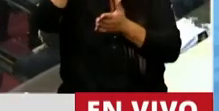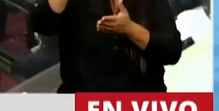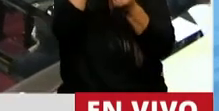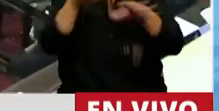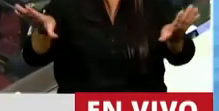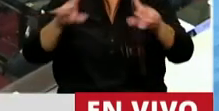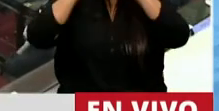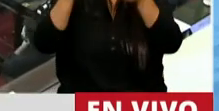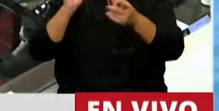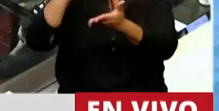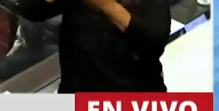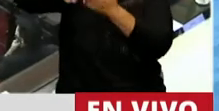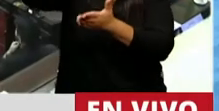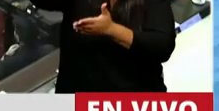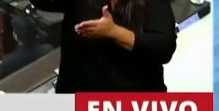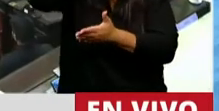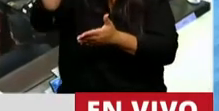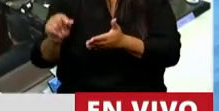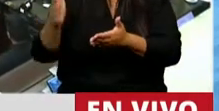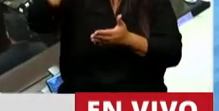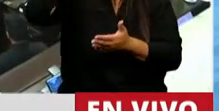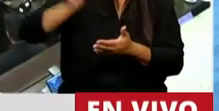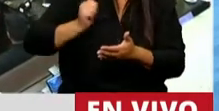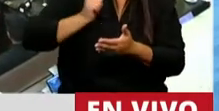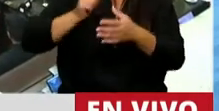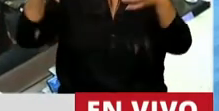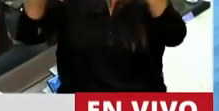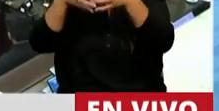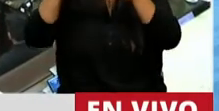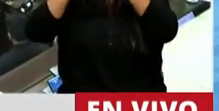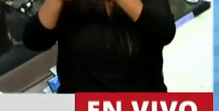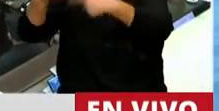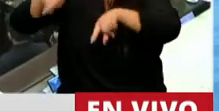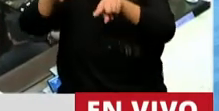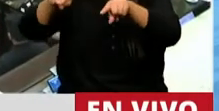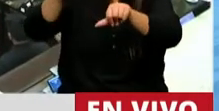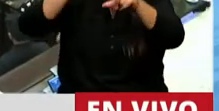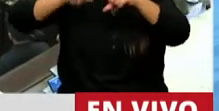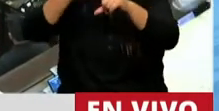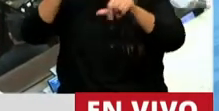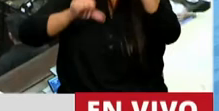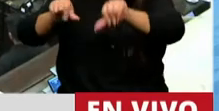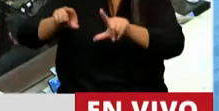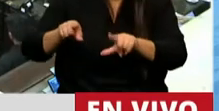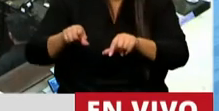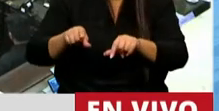fondos para la Policía Federal, Gendarmería y Fuerzas Armadas. ¿Esa es una política científica? Tal